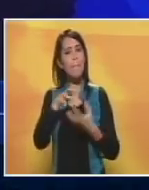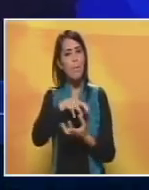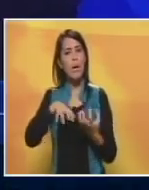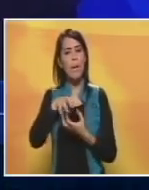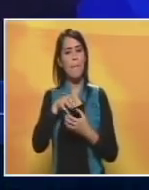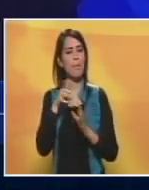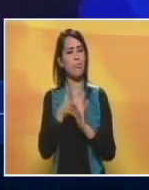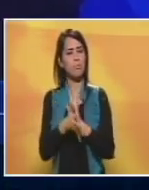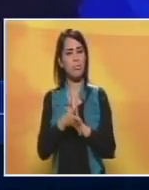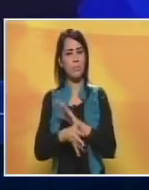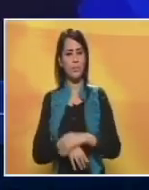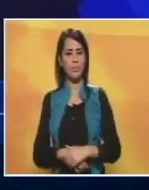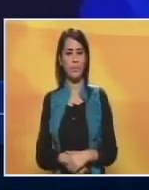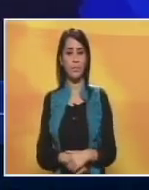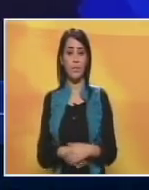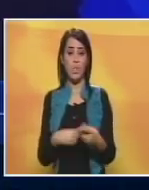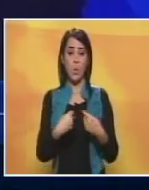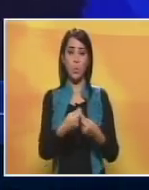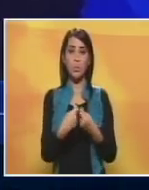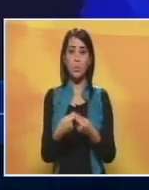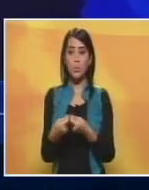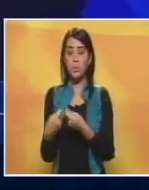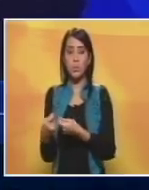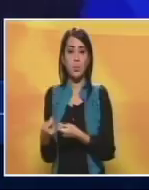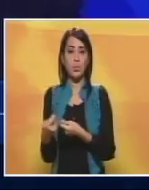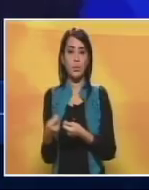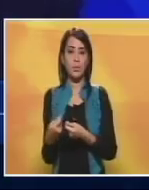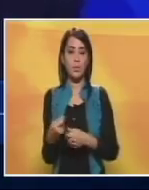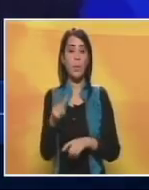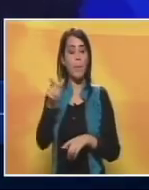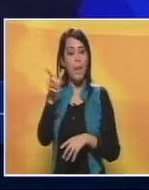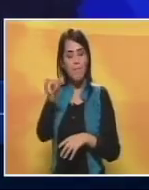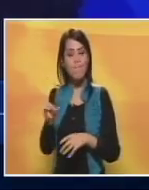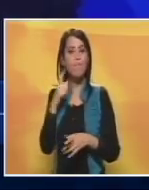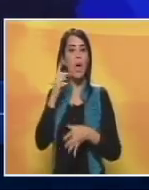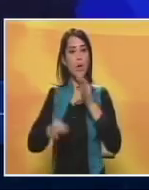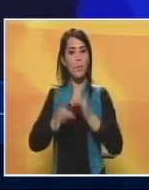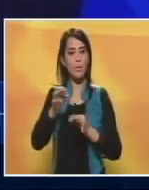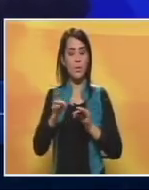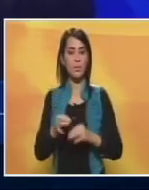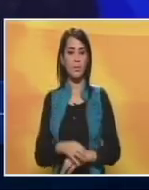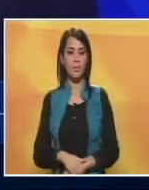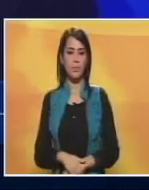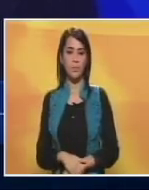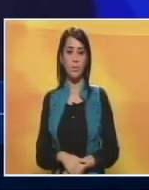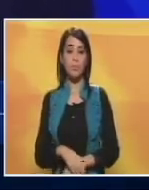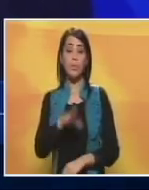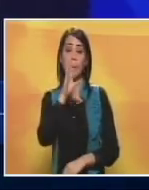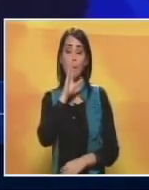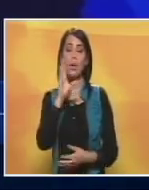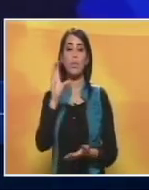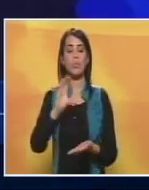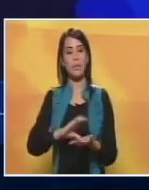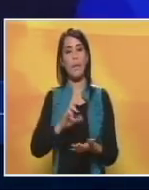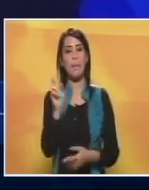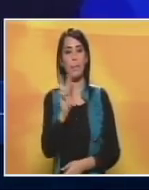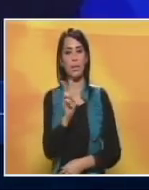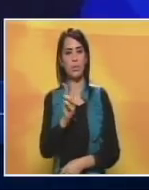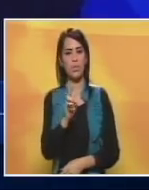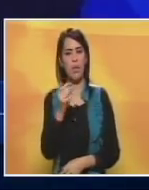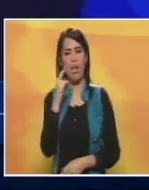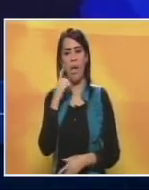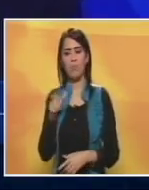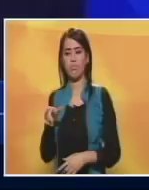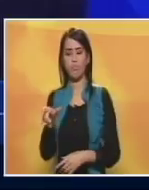causa, es el gasto desmedido por parte del Ejecutivo con dinero inorgánico. El Banco Central de Venezuela se convirtió en un